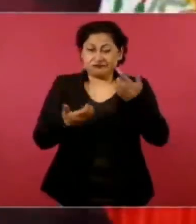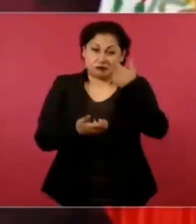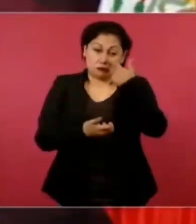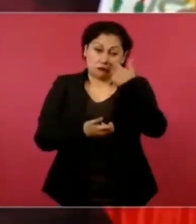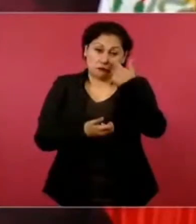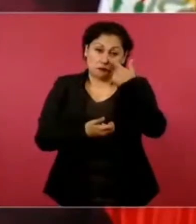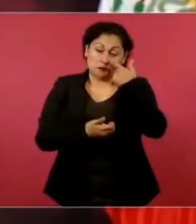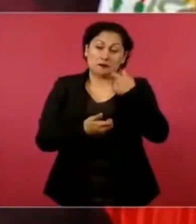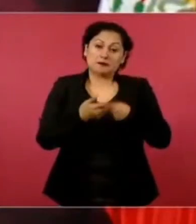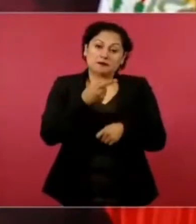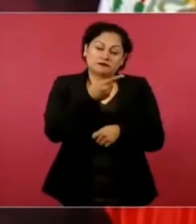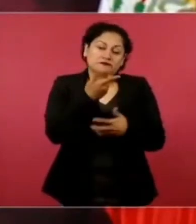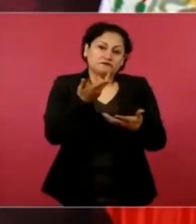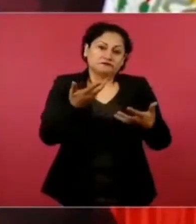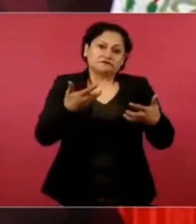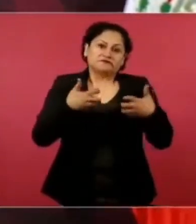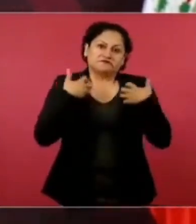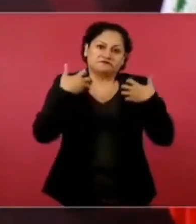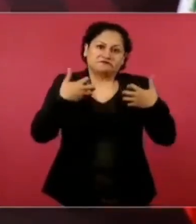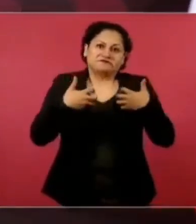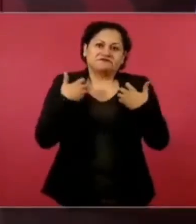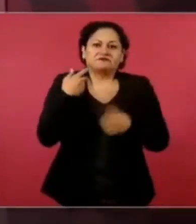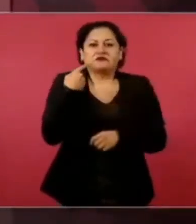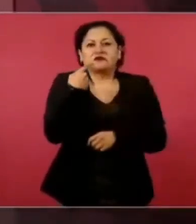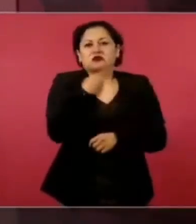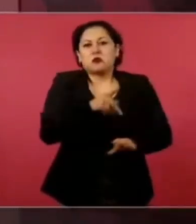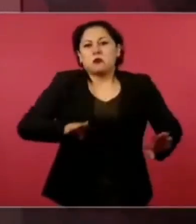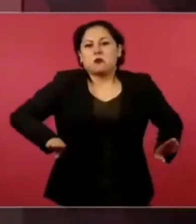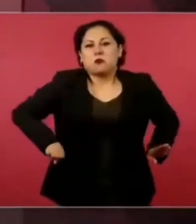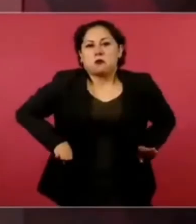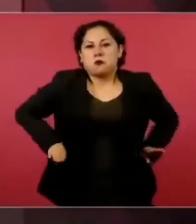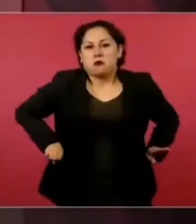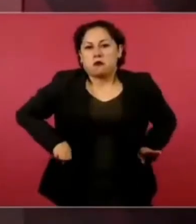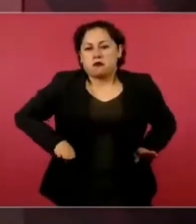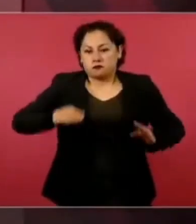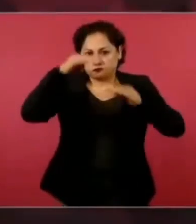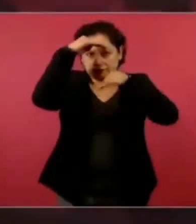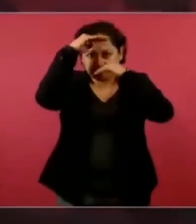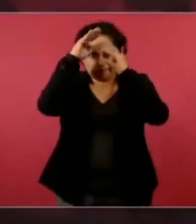Es el coraje conservador.